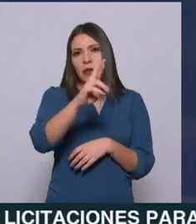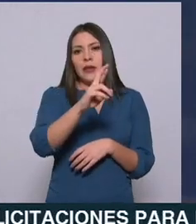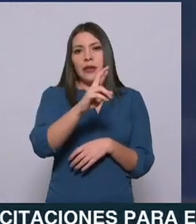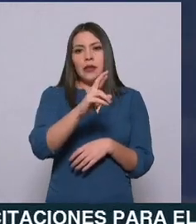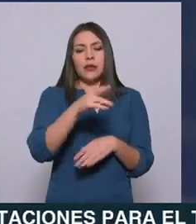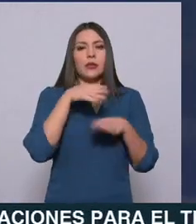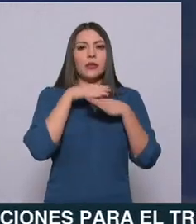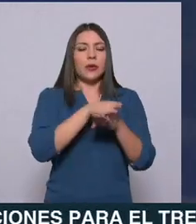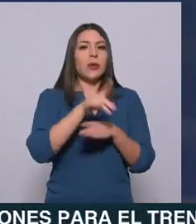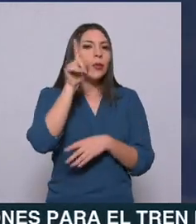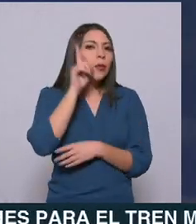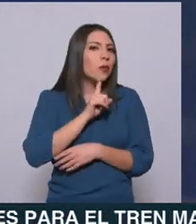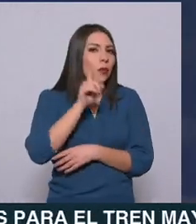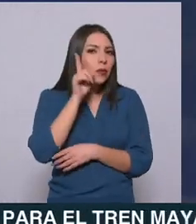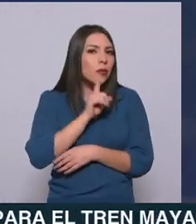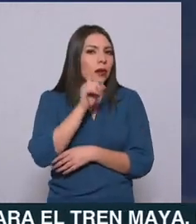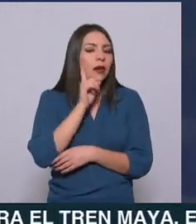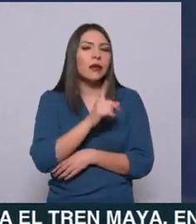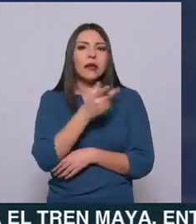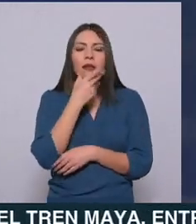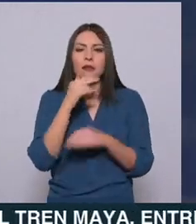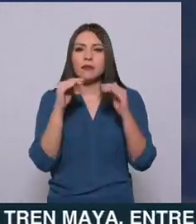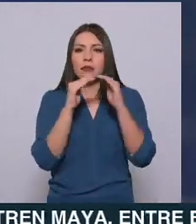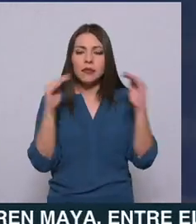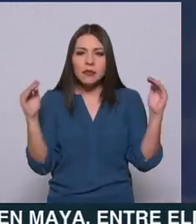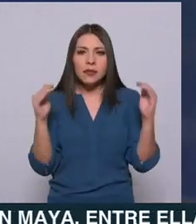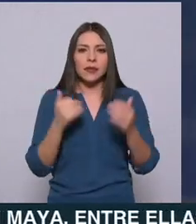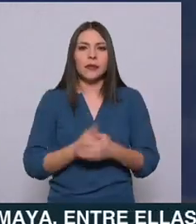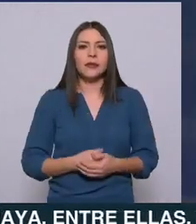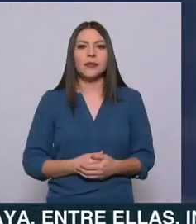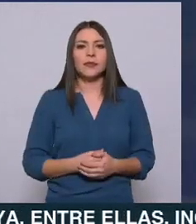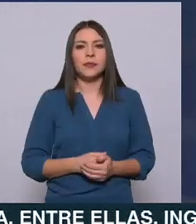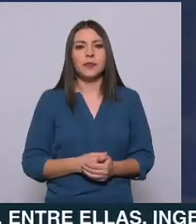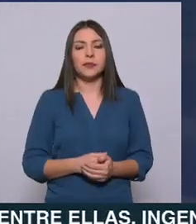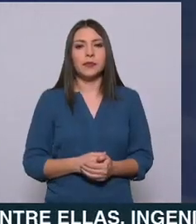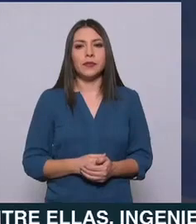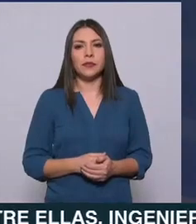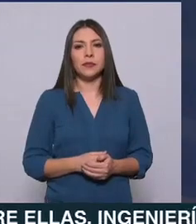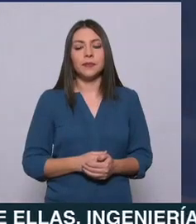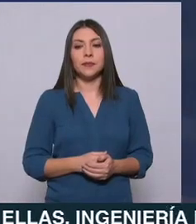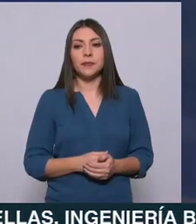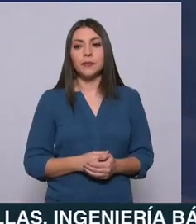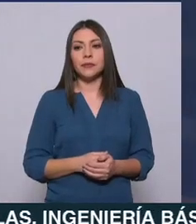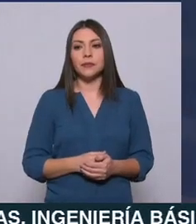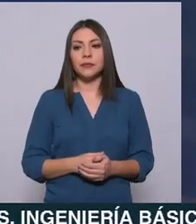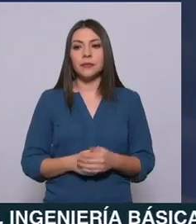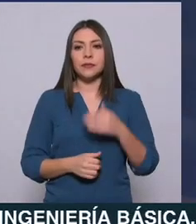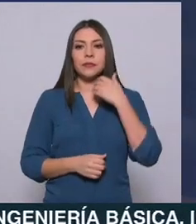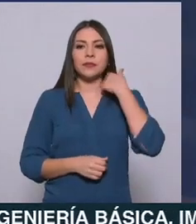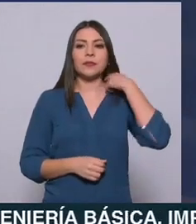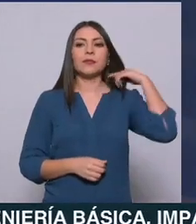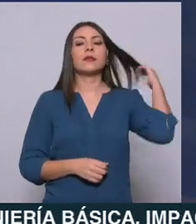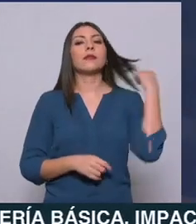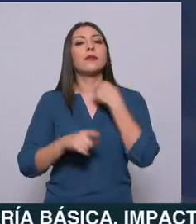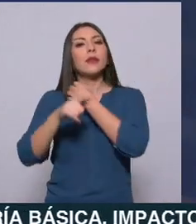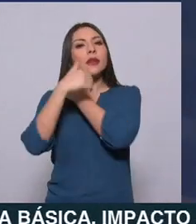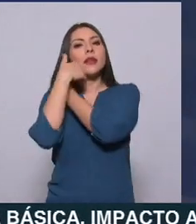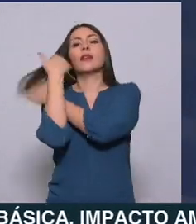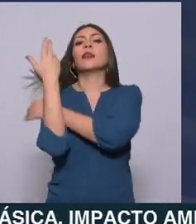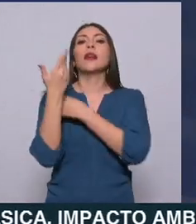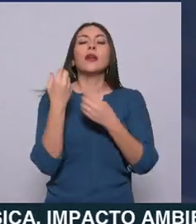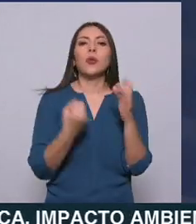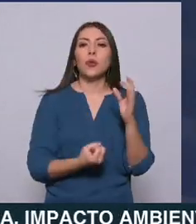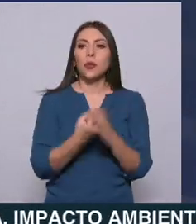de materias que se van a ir implementando. Vamos a platicar y vamos a implementar materias, por ejemplo, como